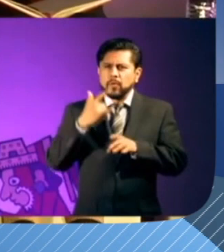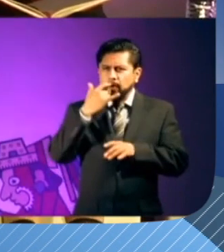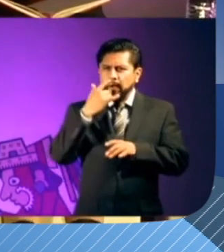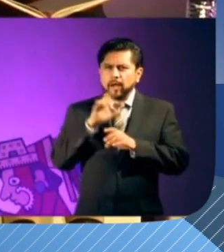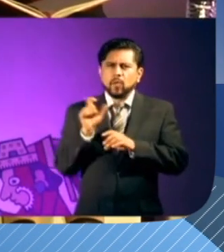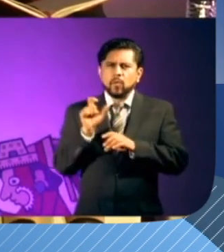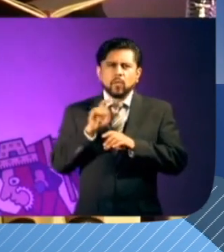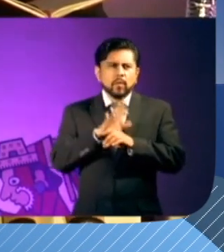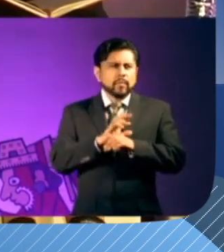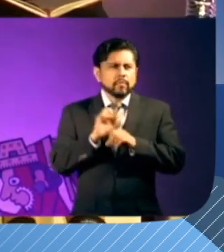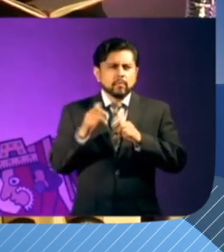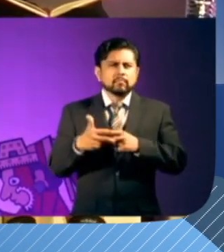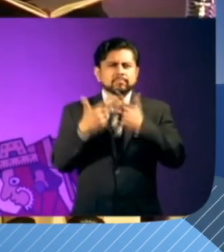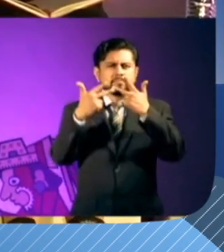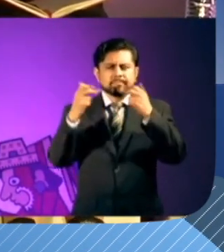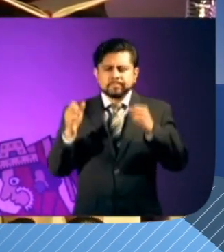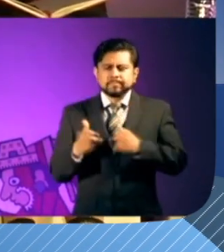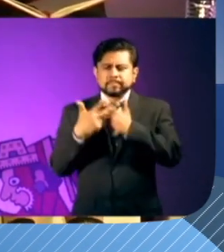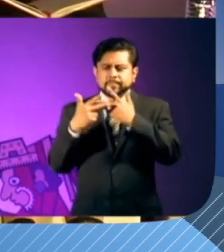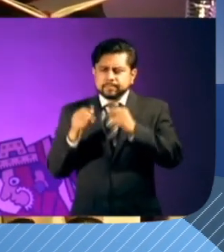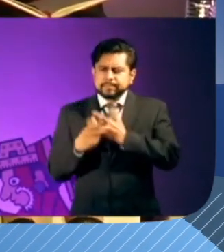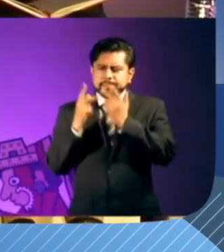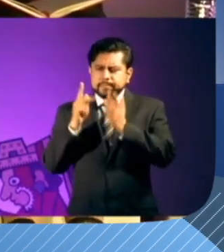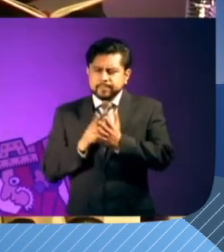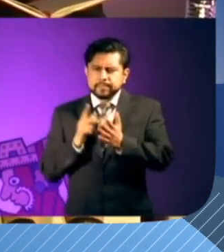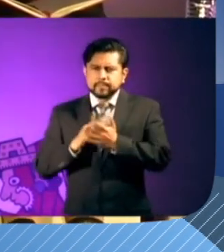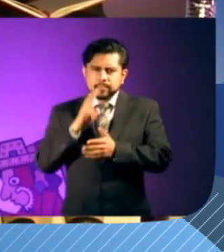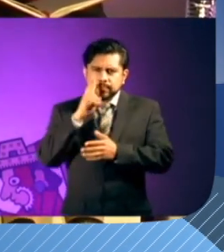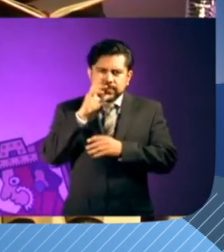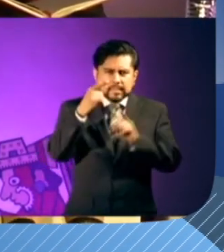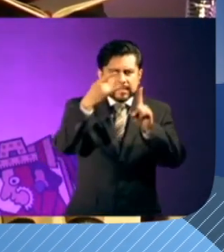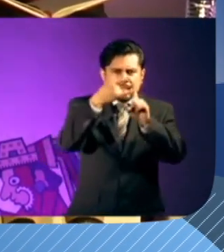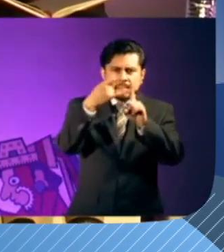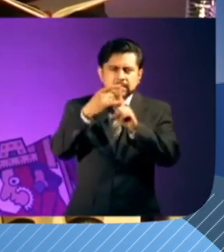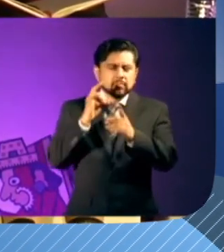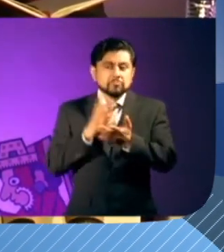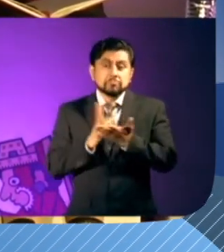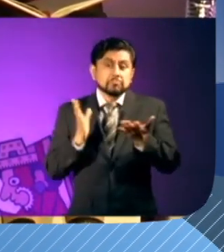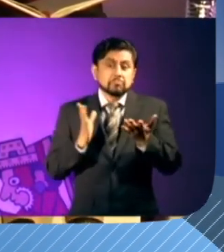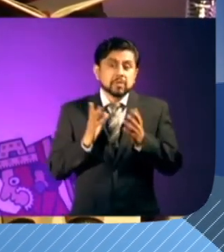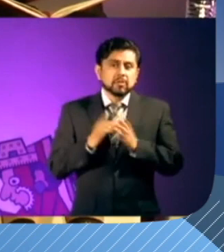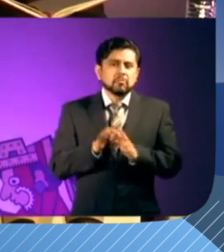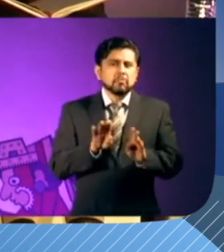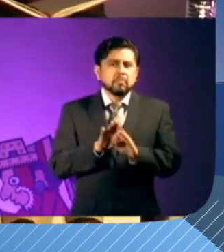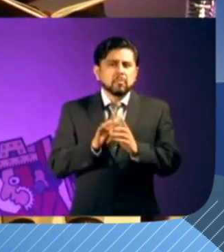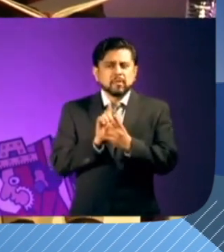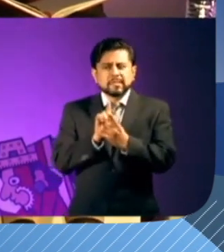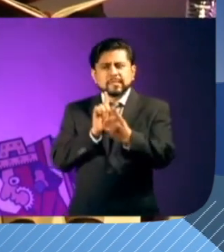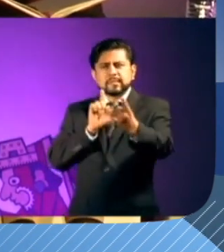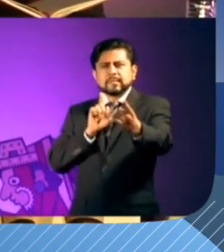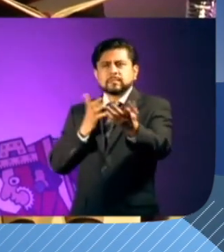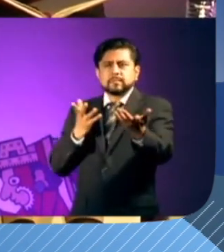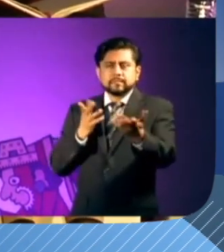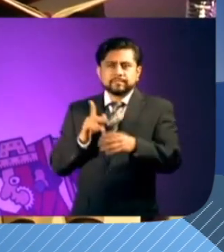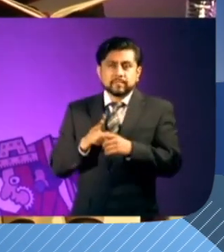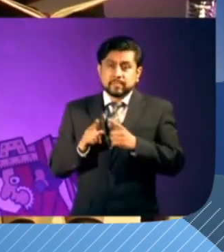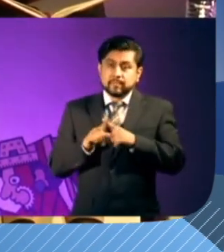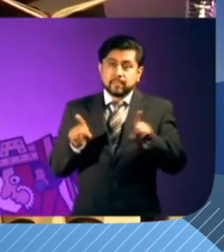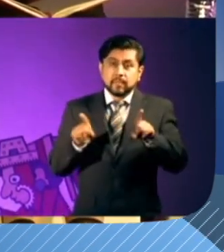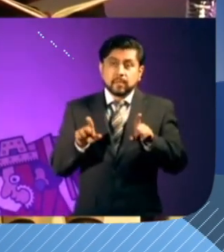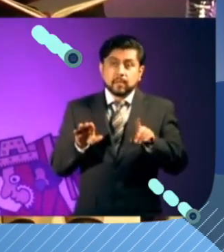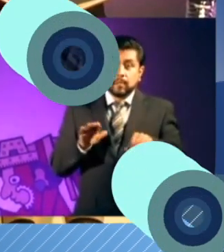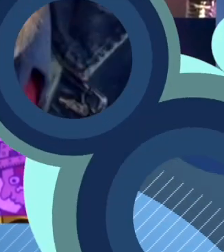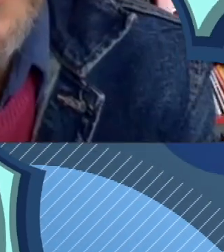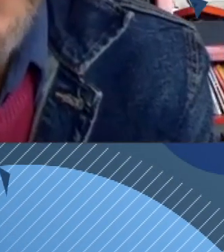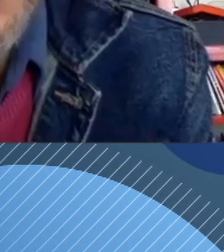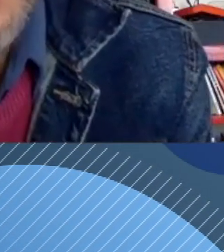mi generación no había entrado todavía al Fondo de Cultura Económica. Ahora ya estamos Bef y yo y otros que han publicado ahí. Me